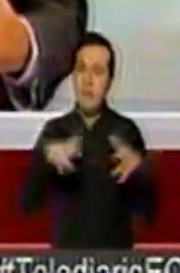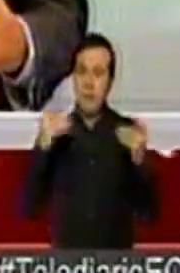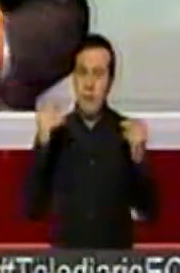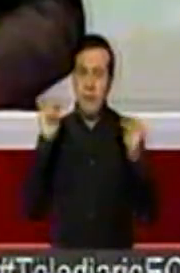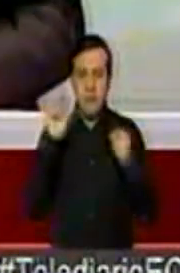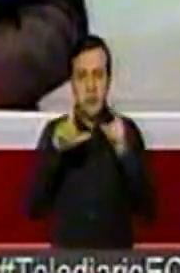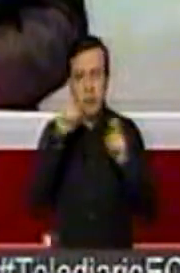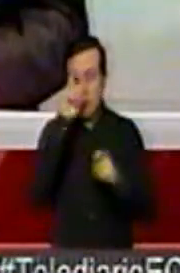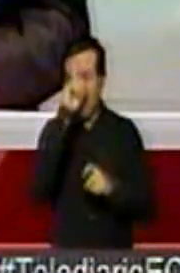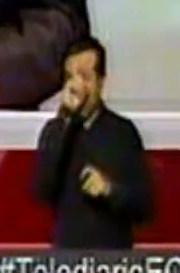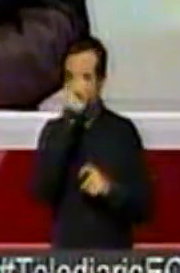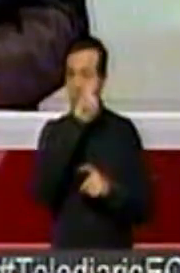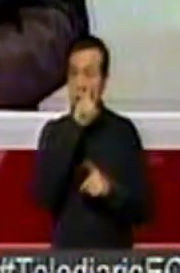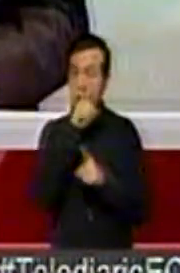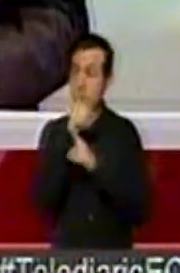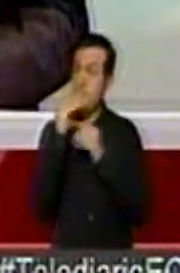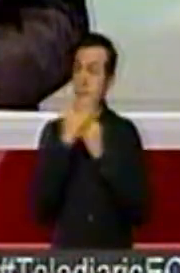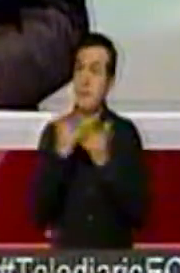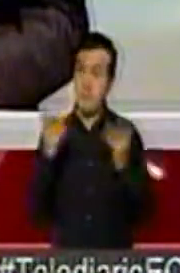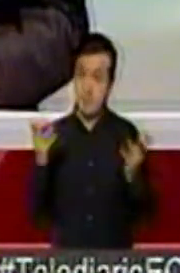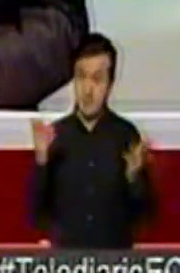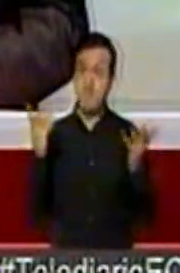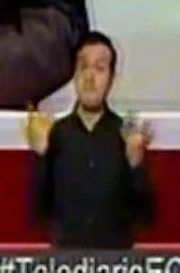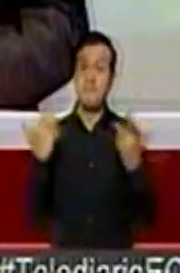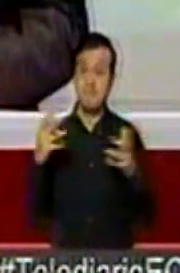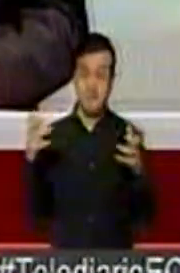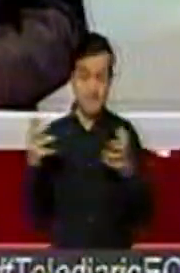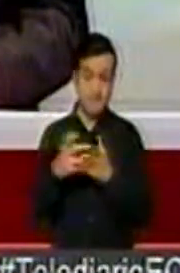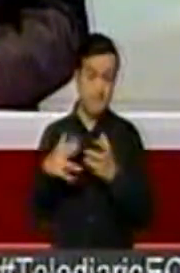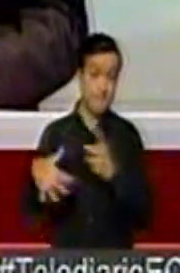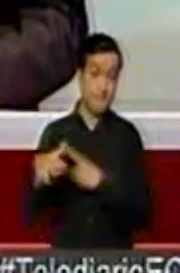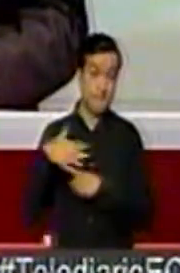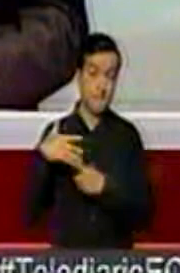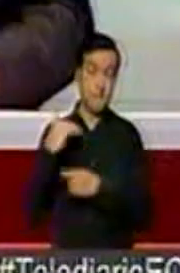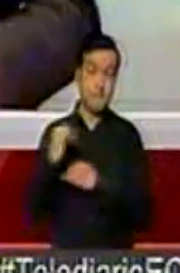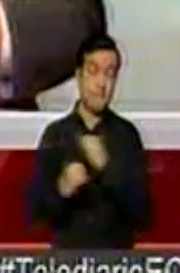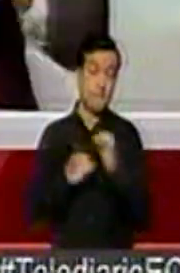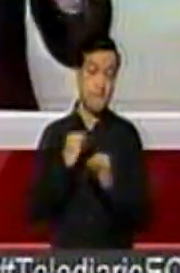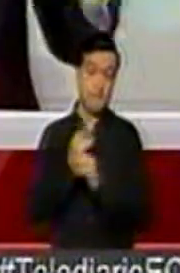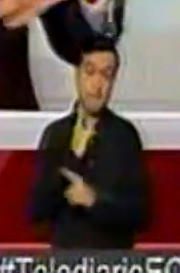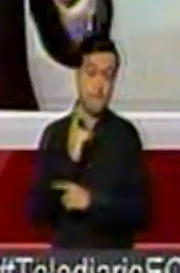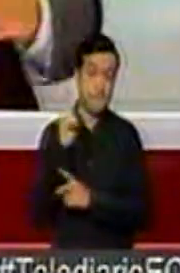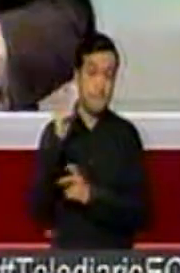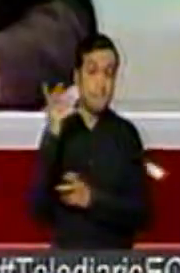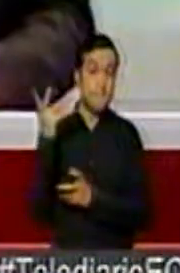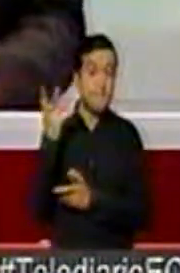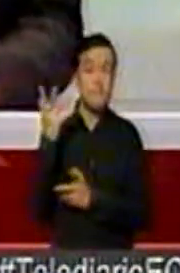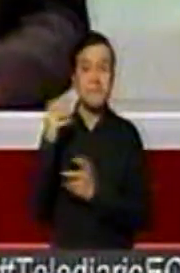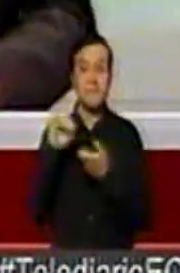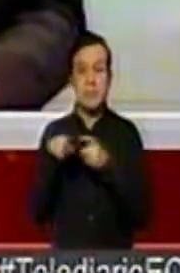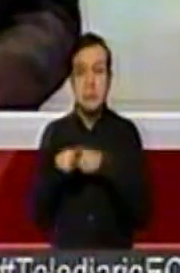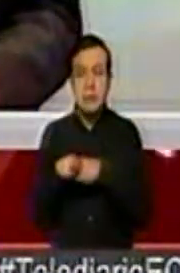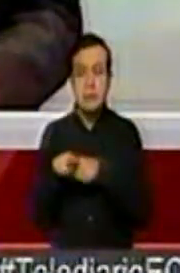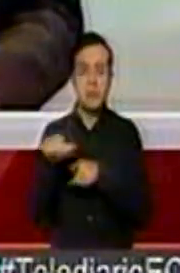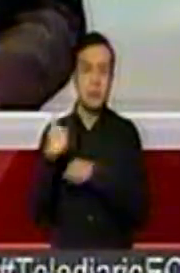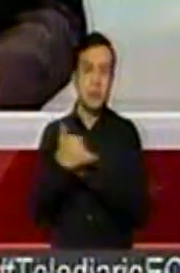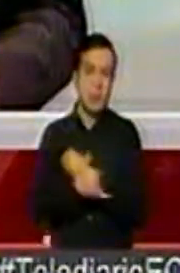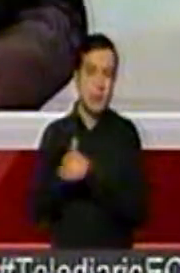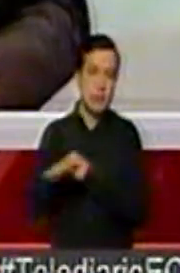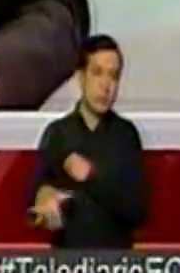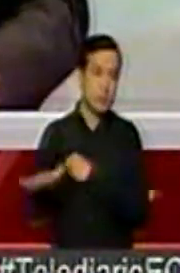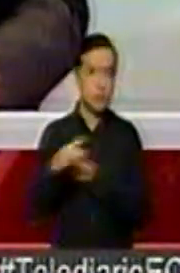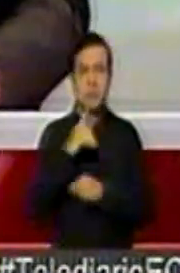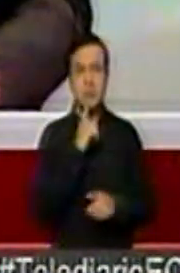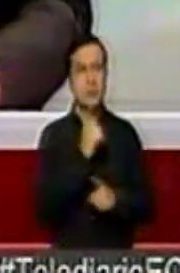de producción y, lógicamente, también para paliar la situación externa en cuanto a la presión de la competitividad afuera. ¿Podemos